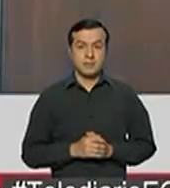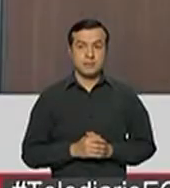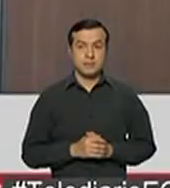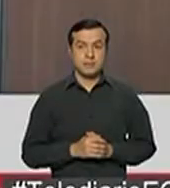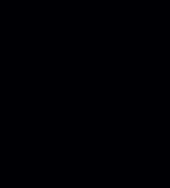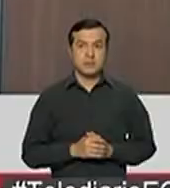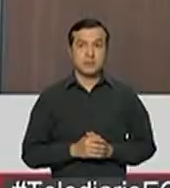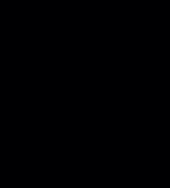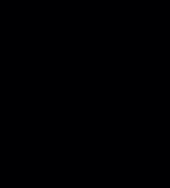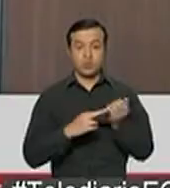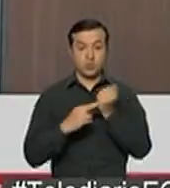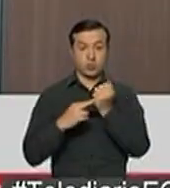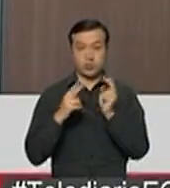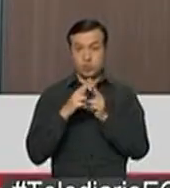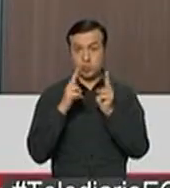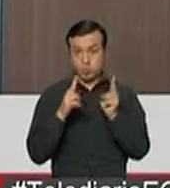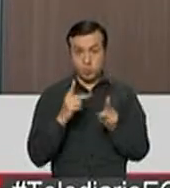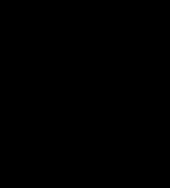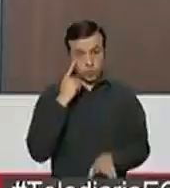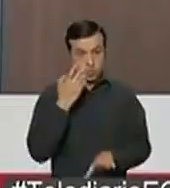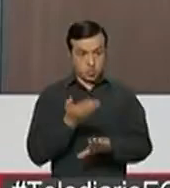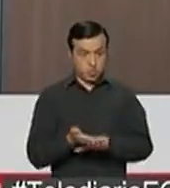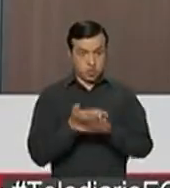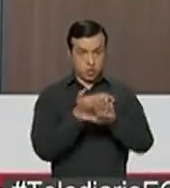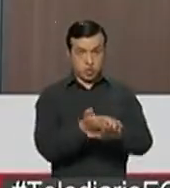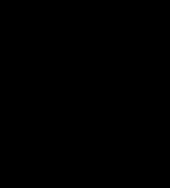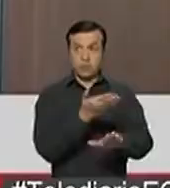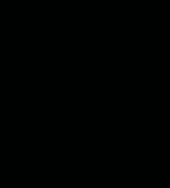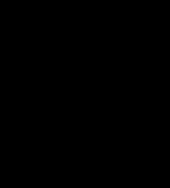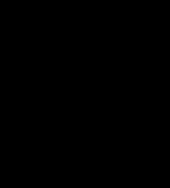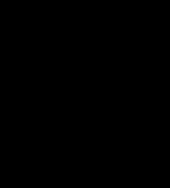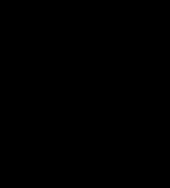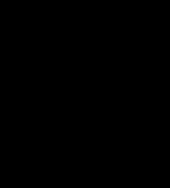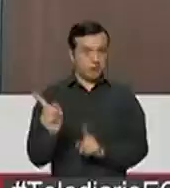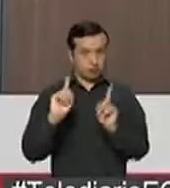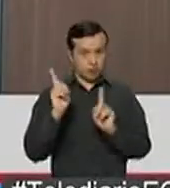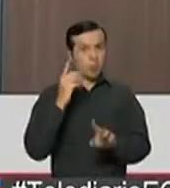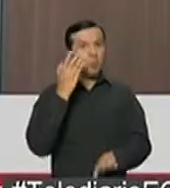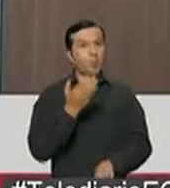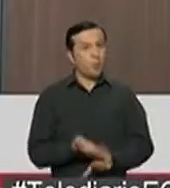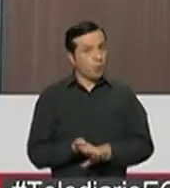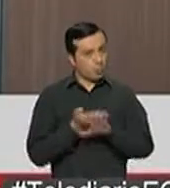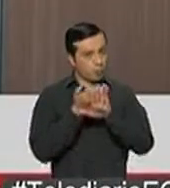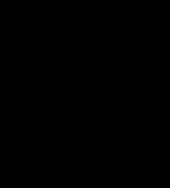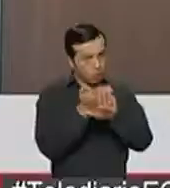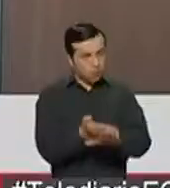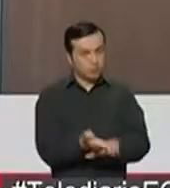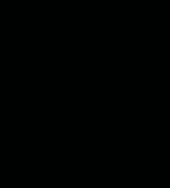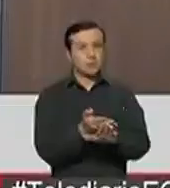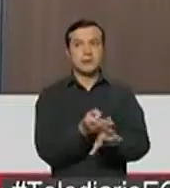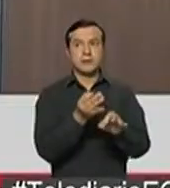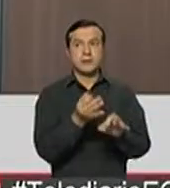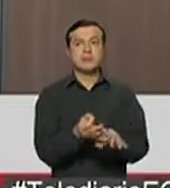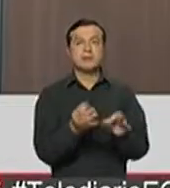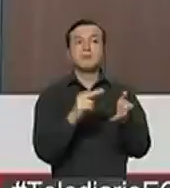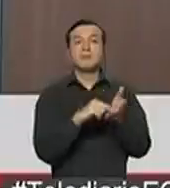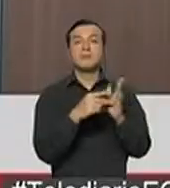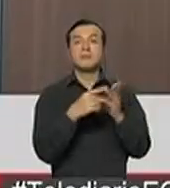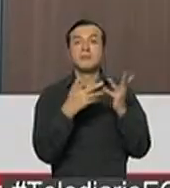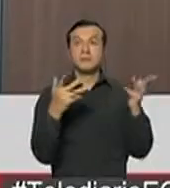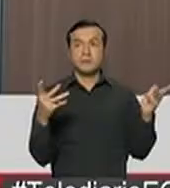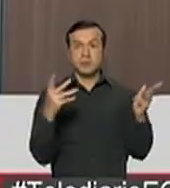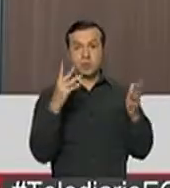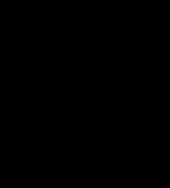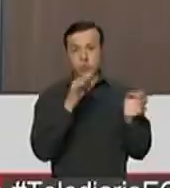Con talento humano, presentar una propuesta, esto no es todavía un plan, que pondrá la aplicación de